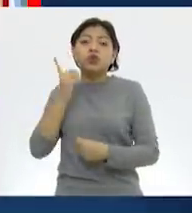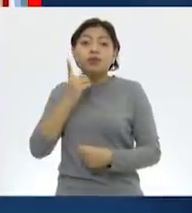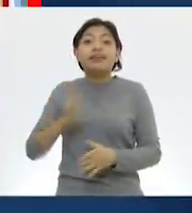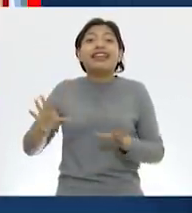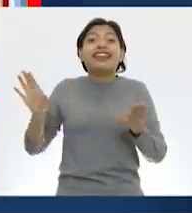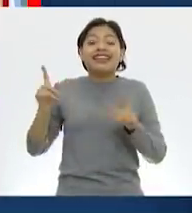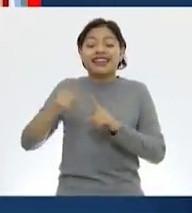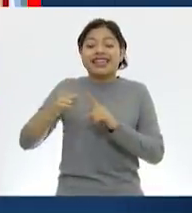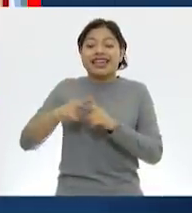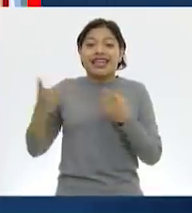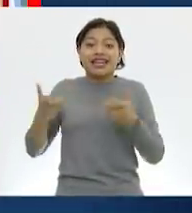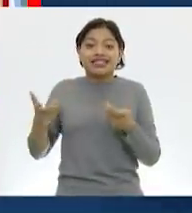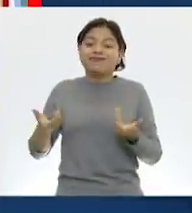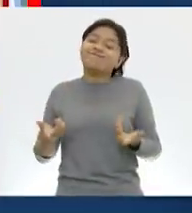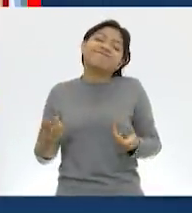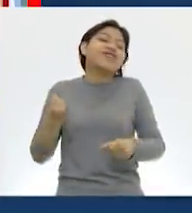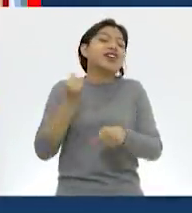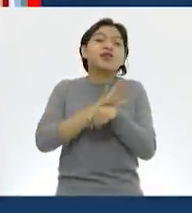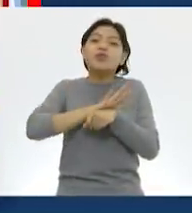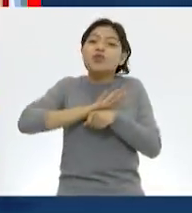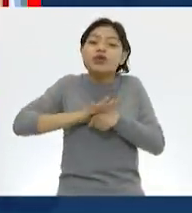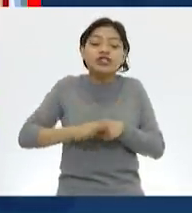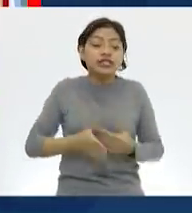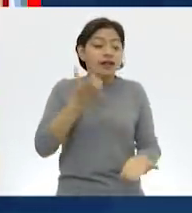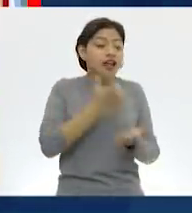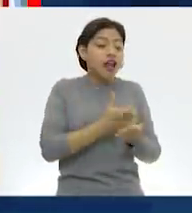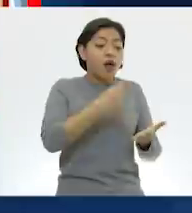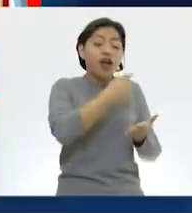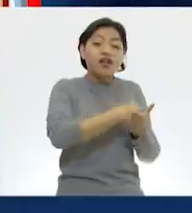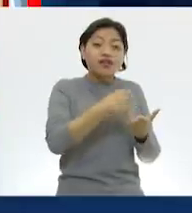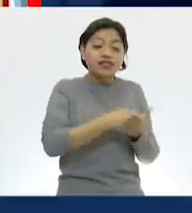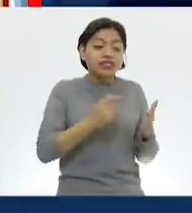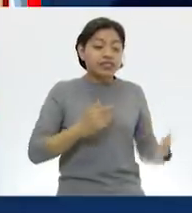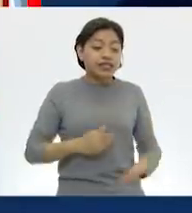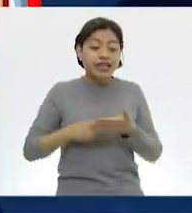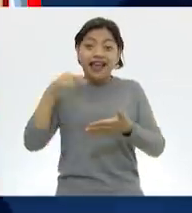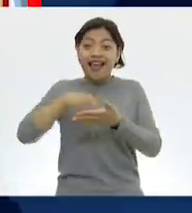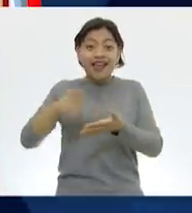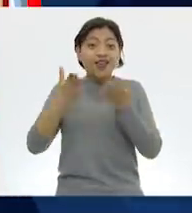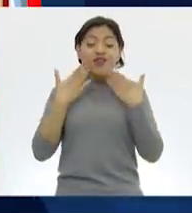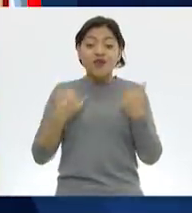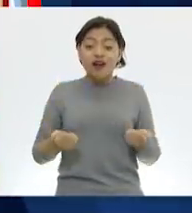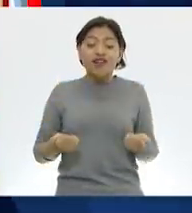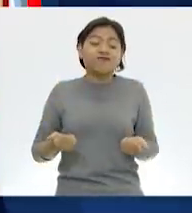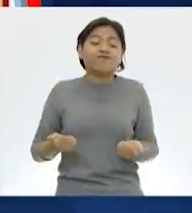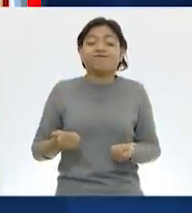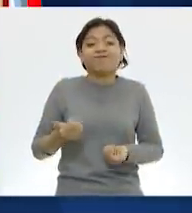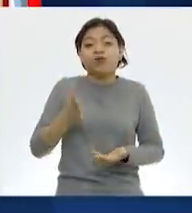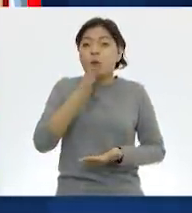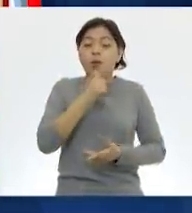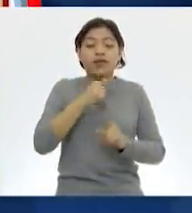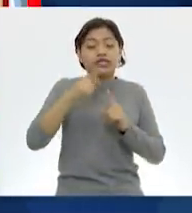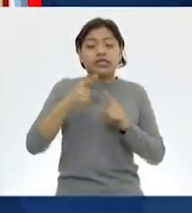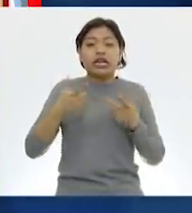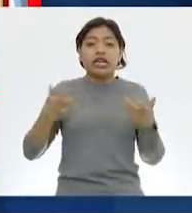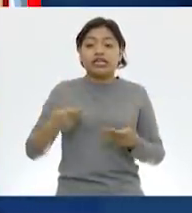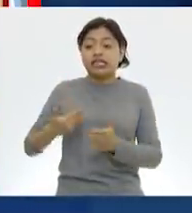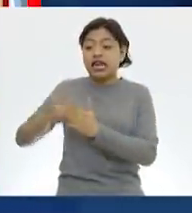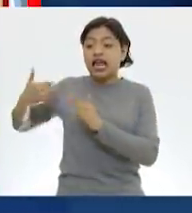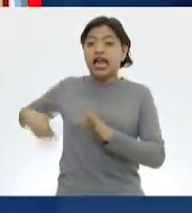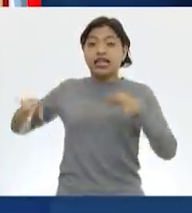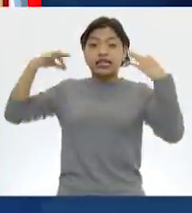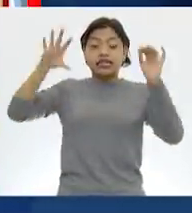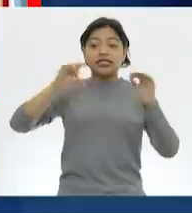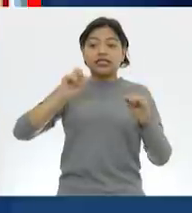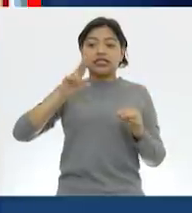pero era imposible. Sin las notas de clase, todo era en vano. Ni el permiso, ni las cartulinas compradas por la tarde,